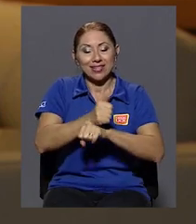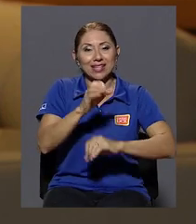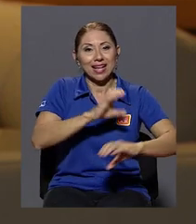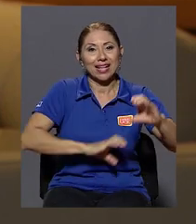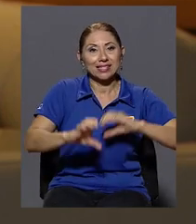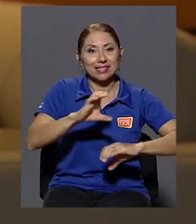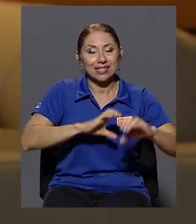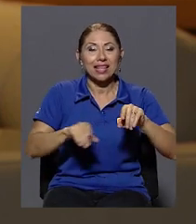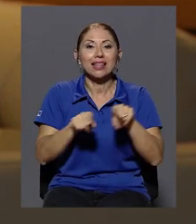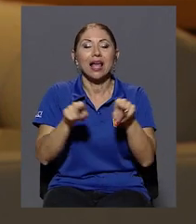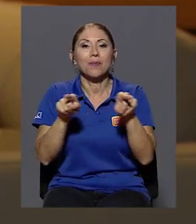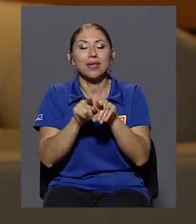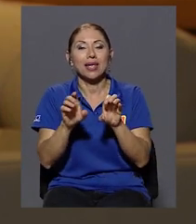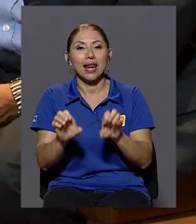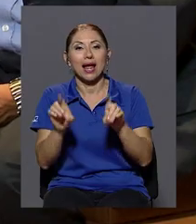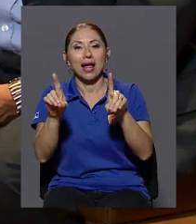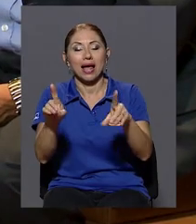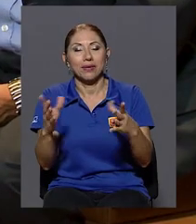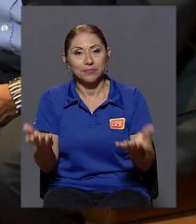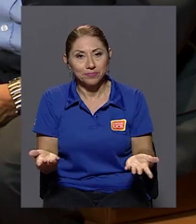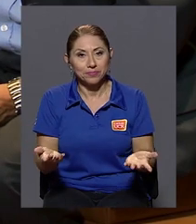academia de corriente principal.